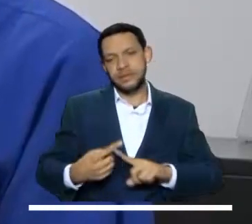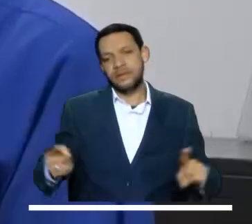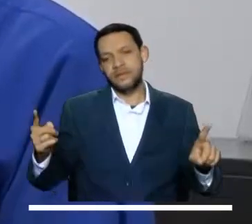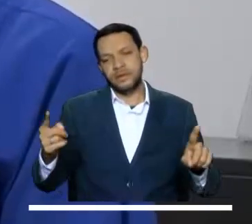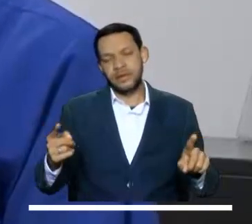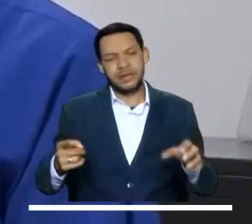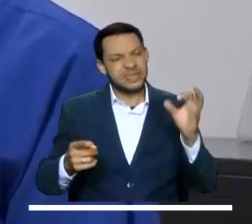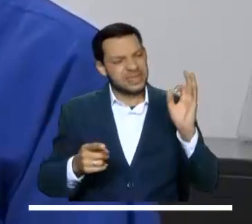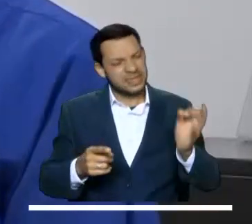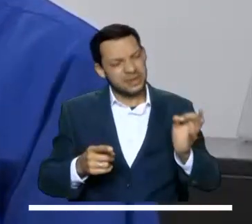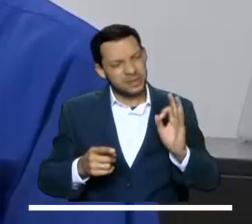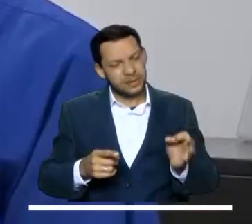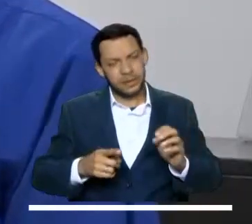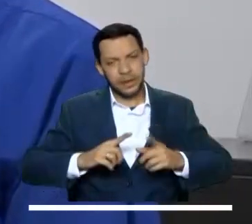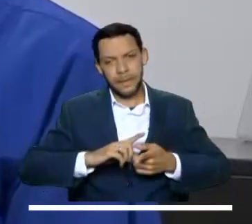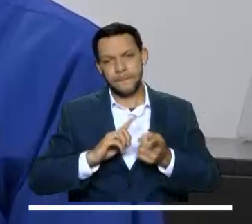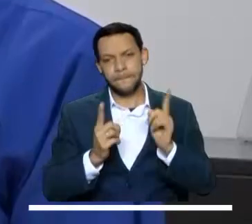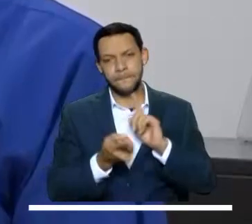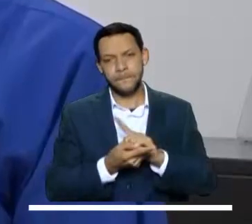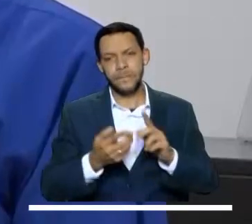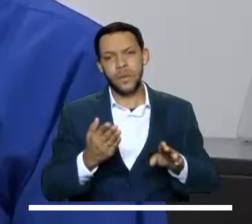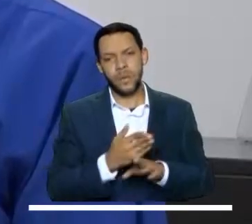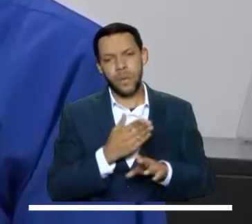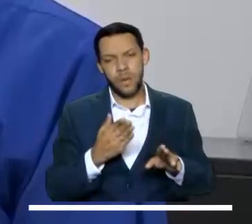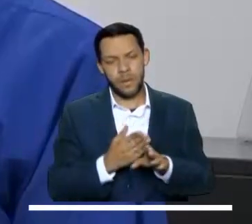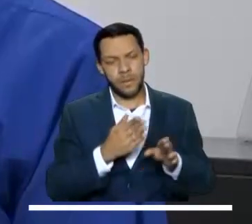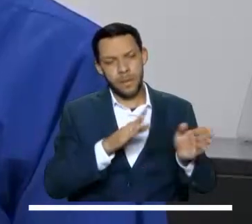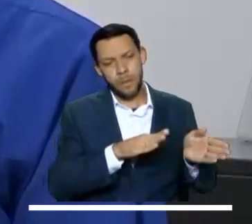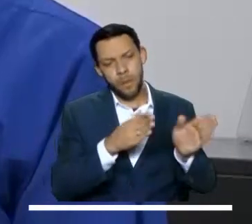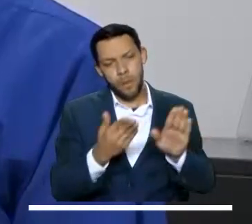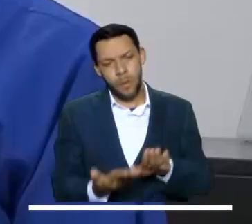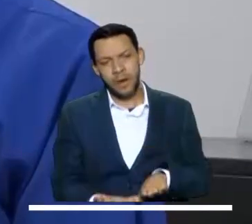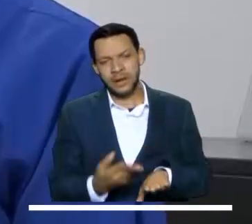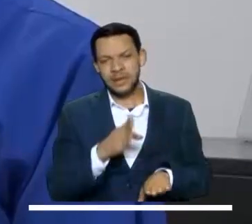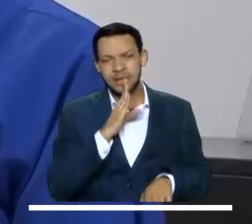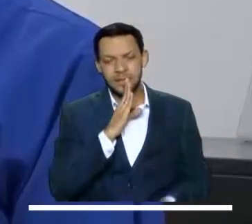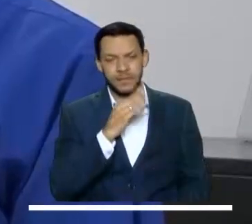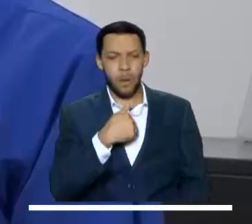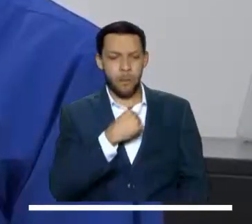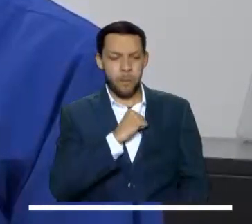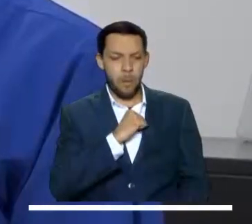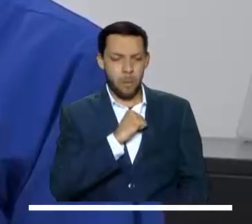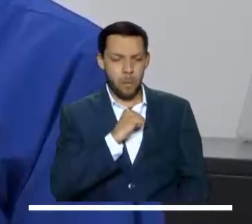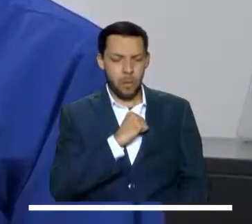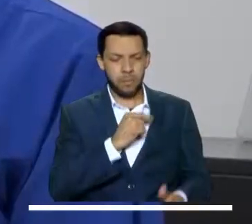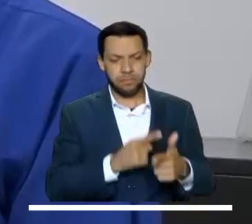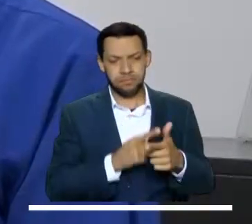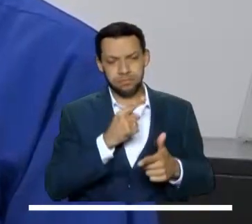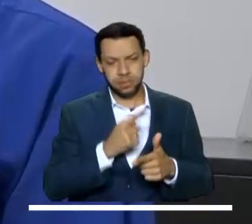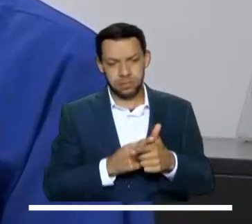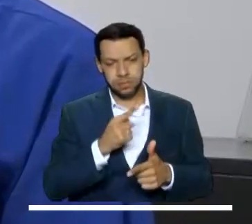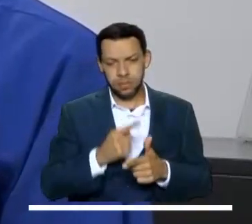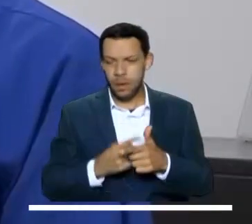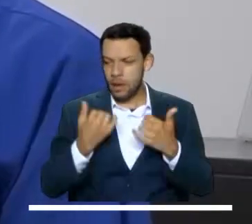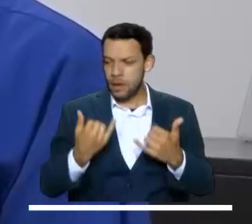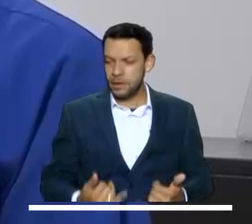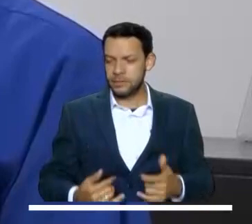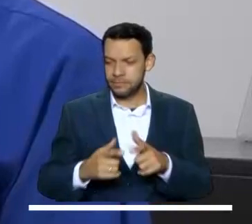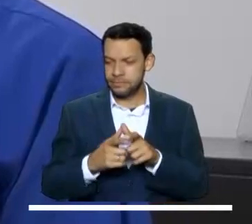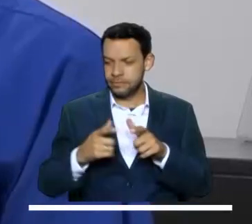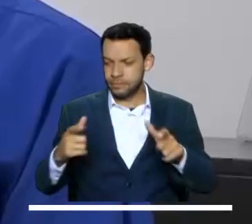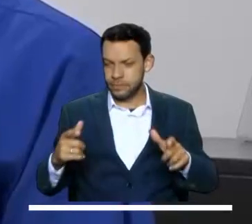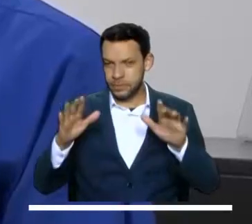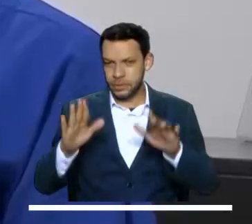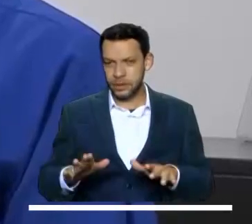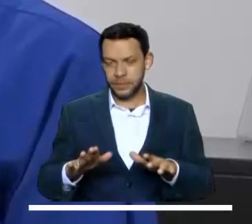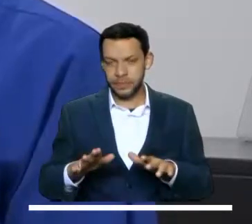principal causa de muerte en el mundo es la enfermedad cardiovascular. Esas son las estadísticas que nos muestran. Las estadísticas han aumentado en esa